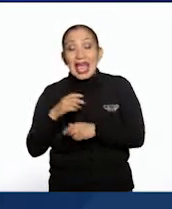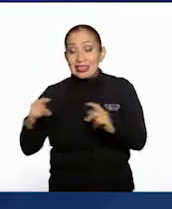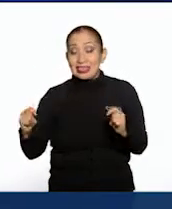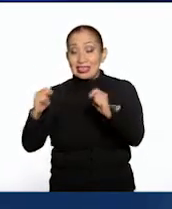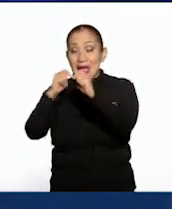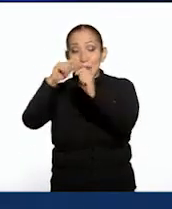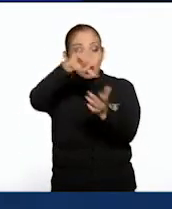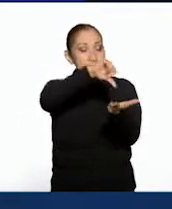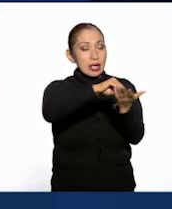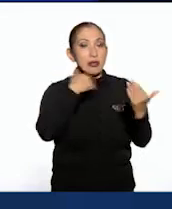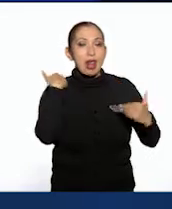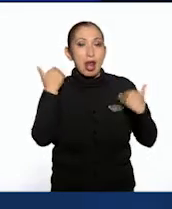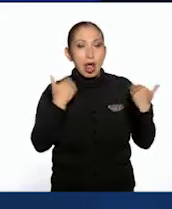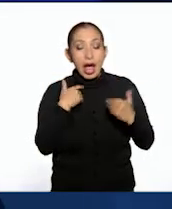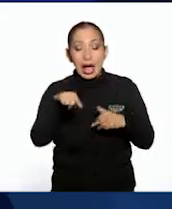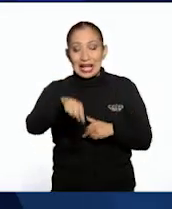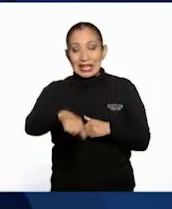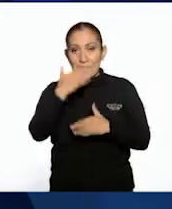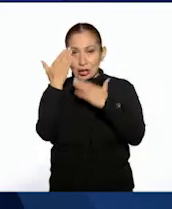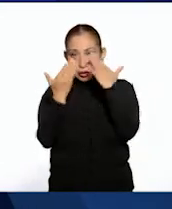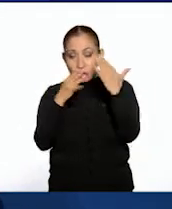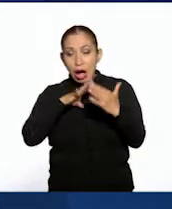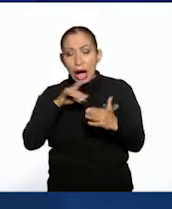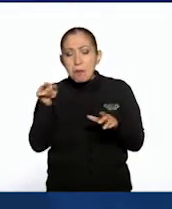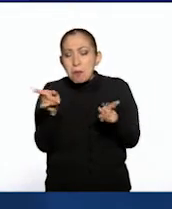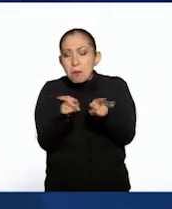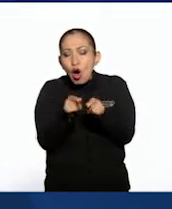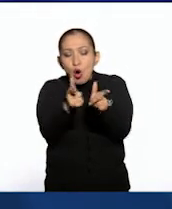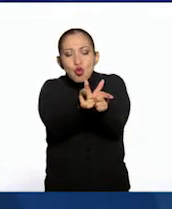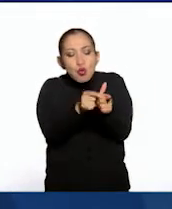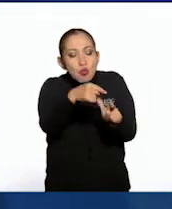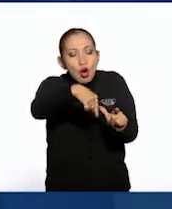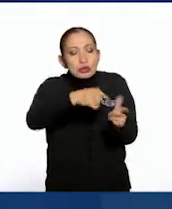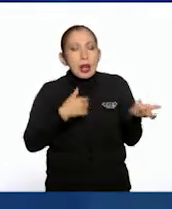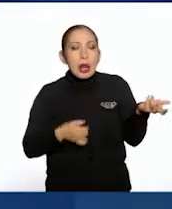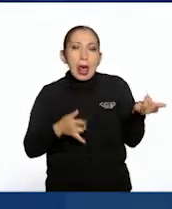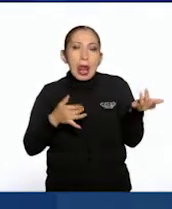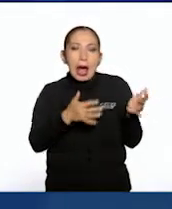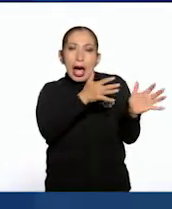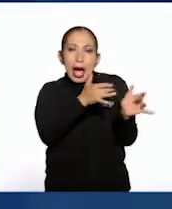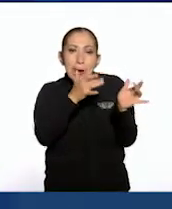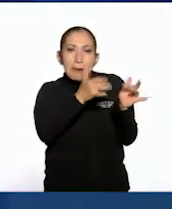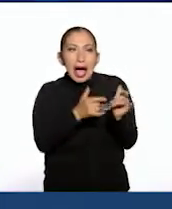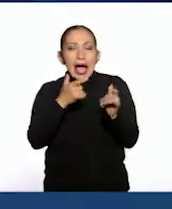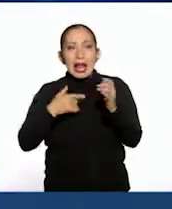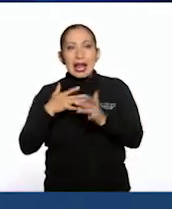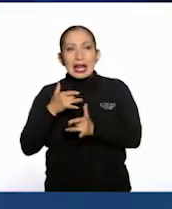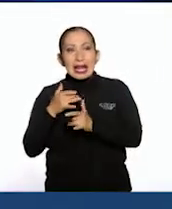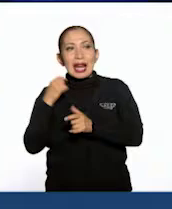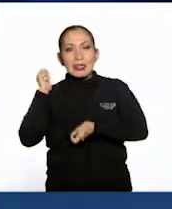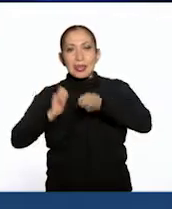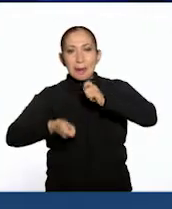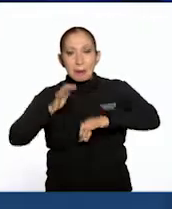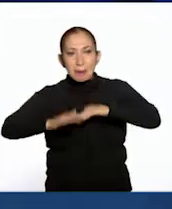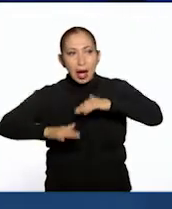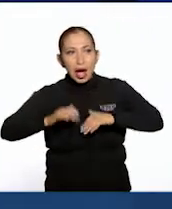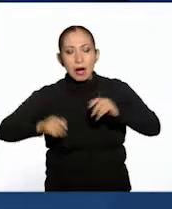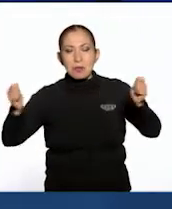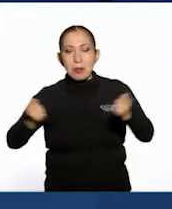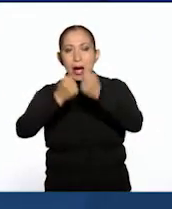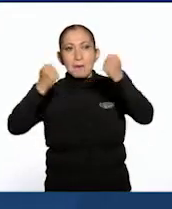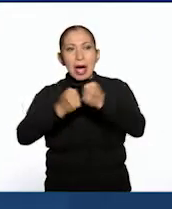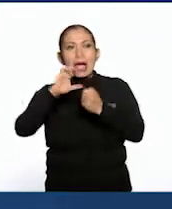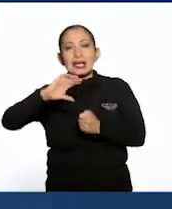templos, centros de esparcimiento y de estudio, había pequeños conjuntos que tocaban arpa, lira, tambor, platillos